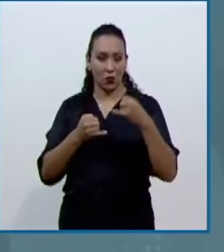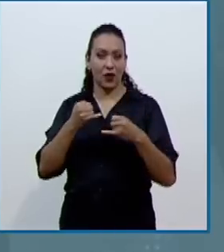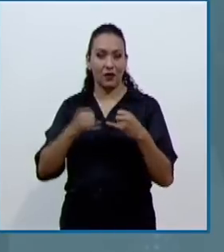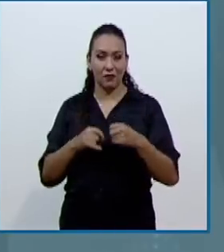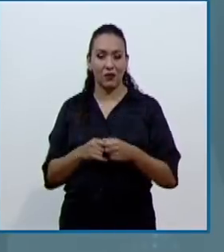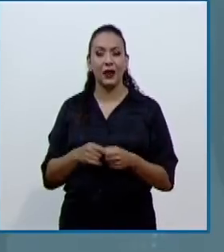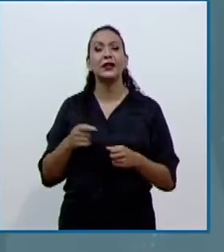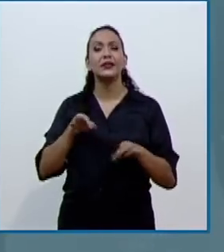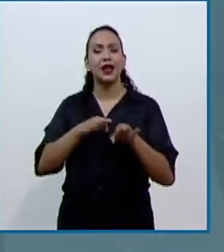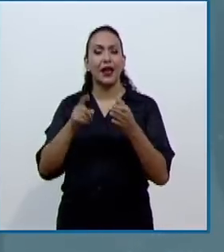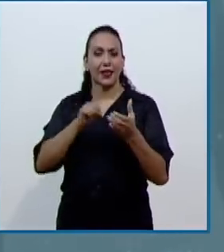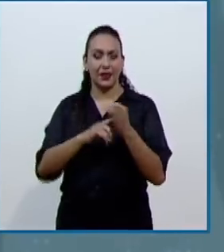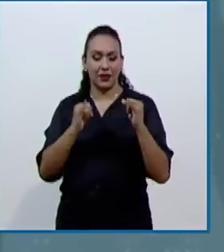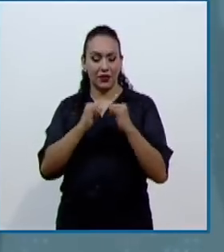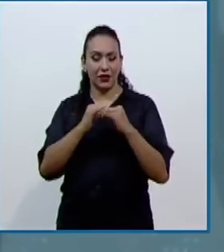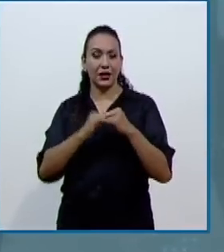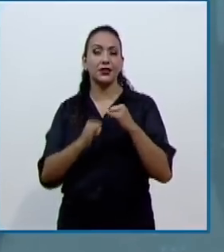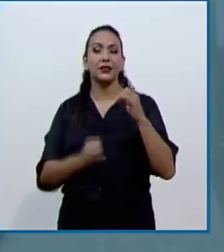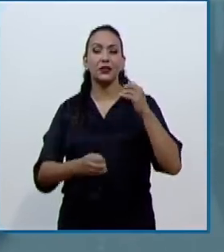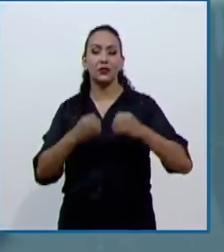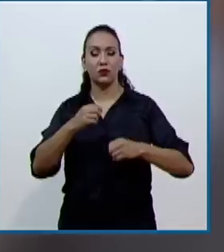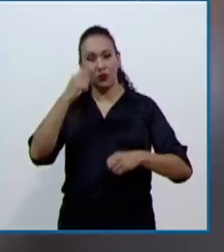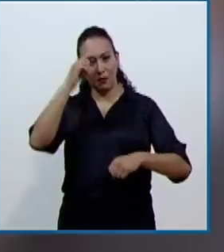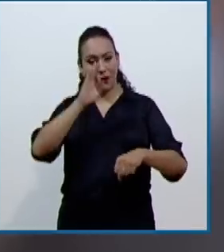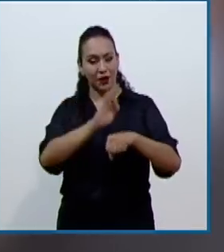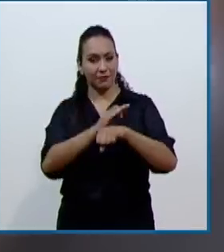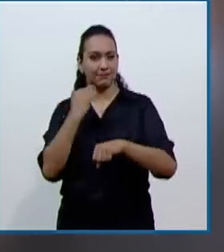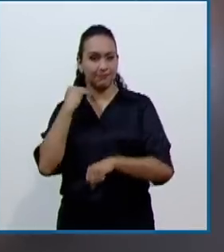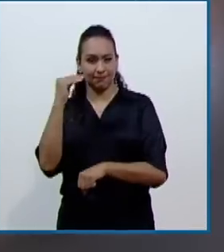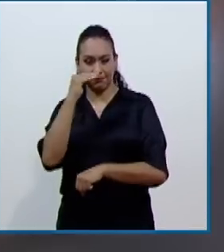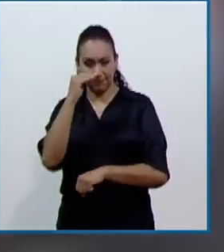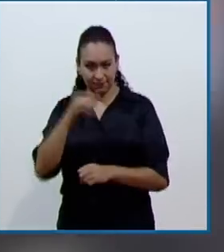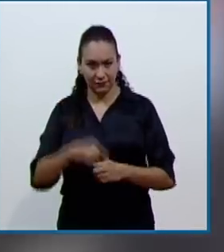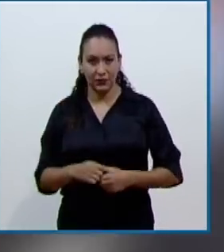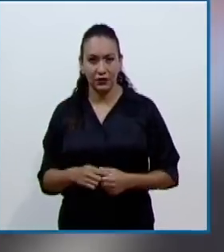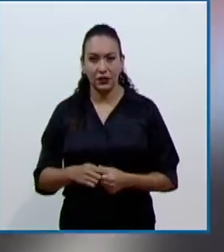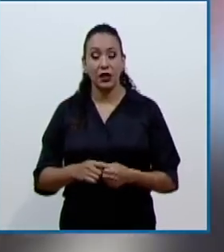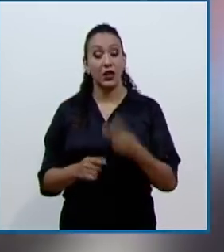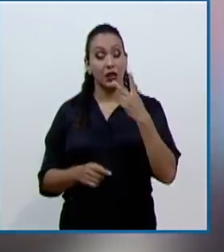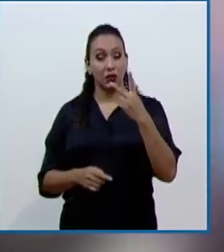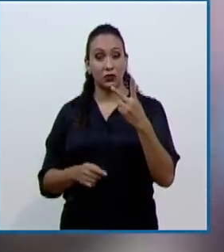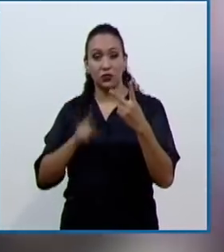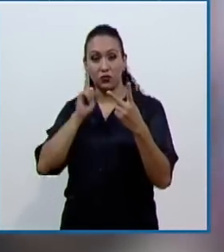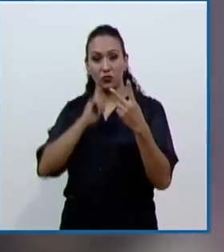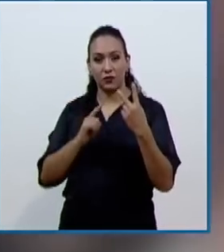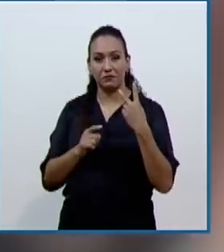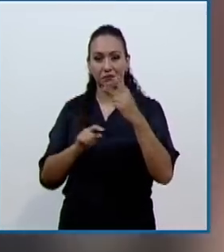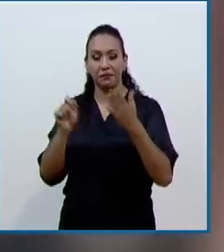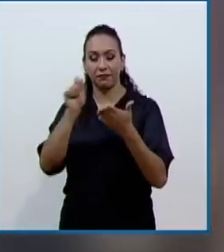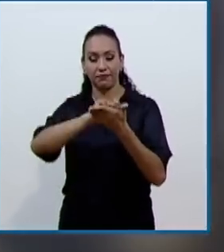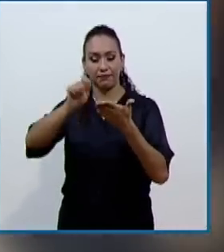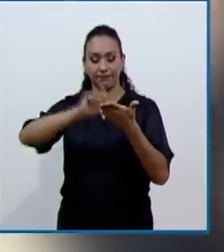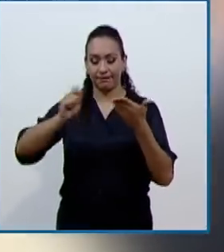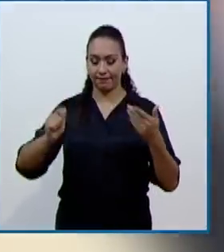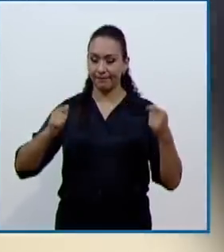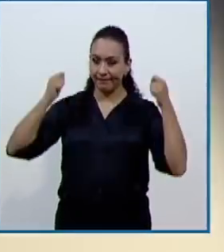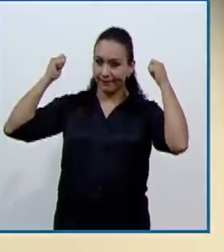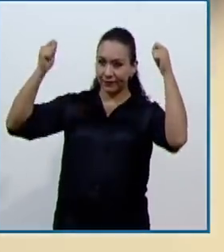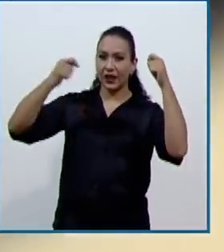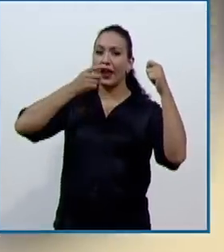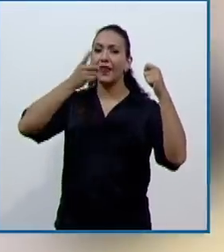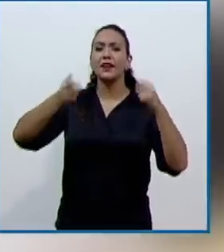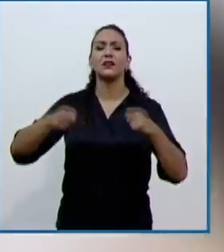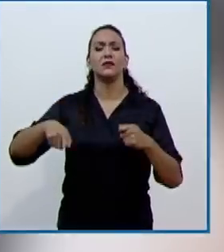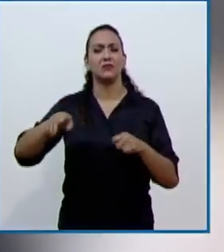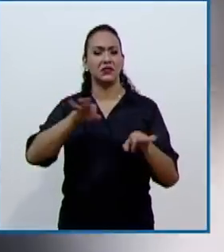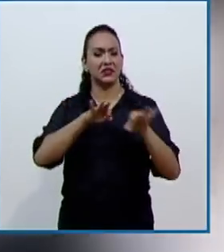de la Defensoría Pública Federal y la magistrada de circuito, García González, mostraban cartas en las que se leía: serví con honestidad